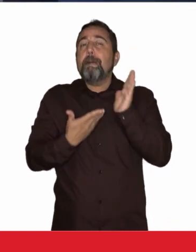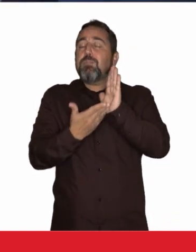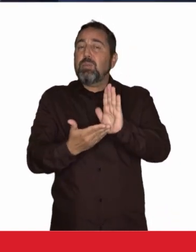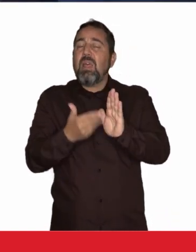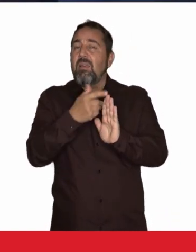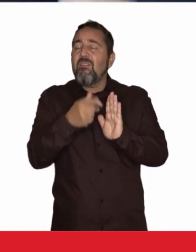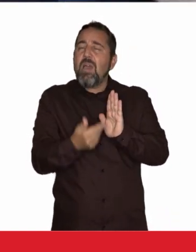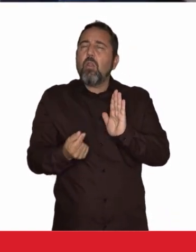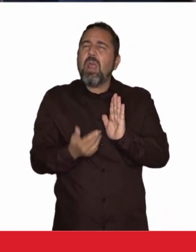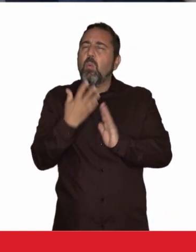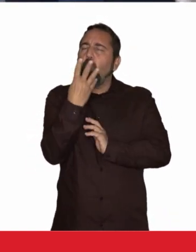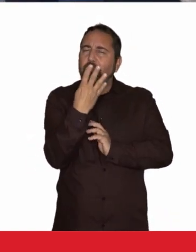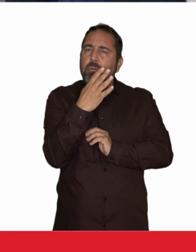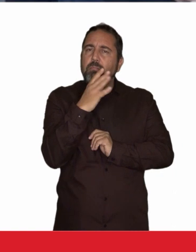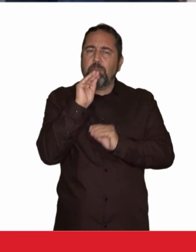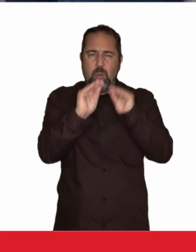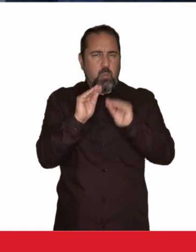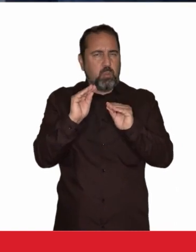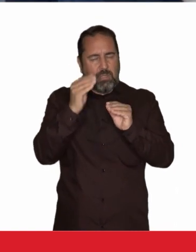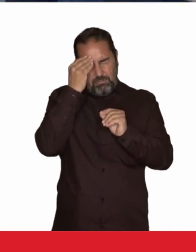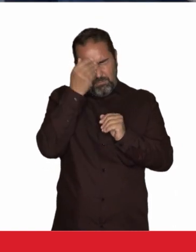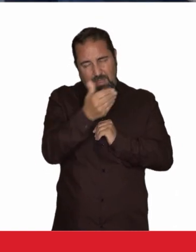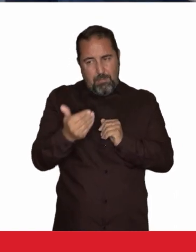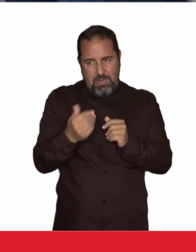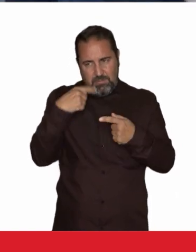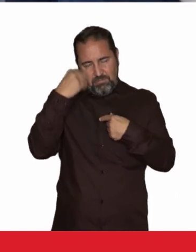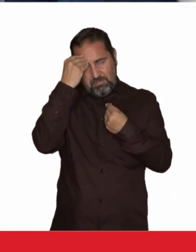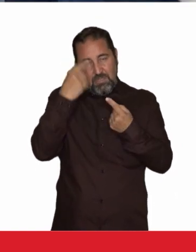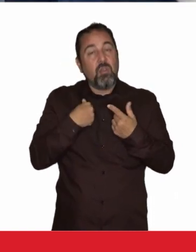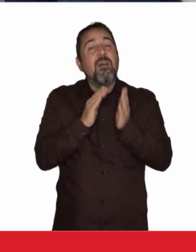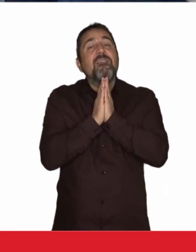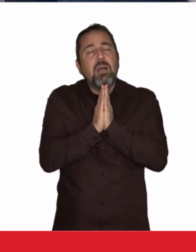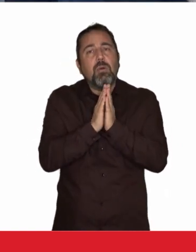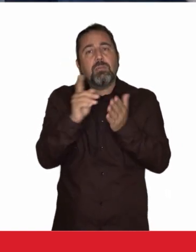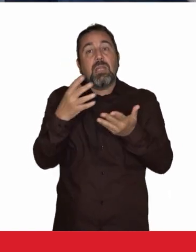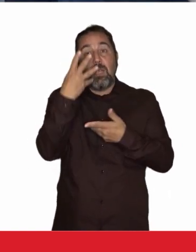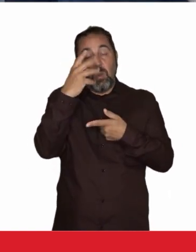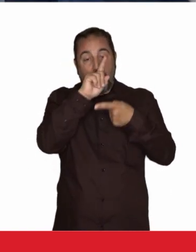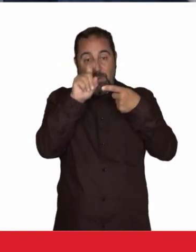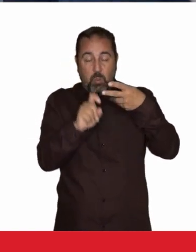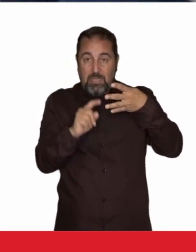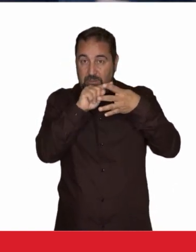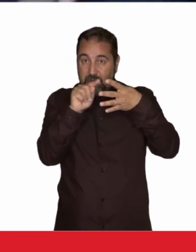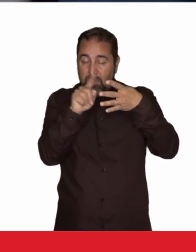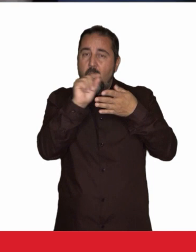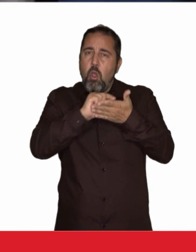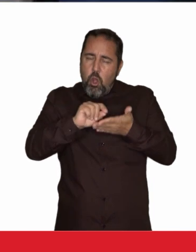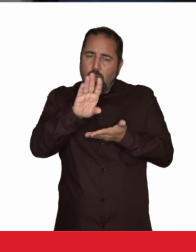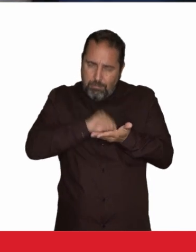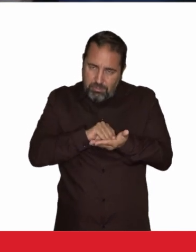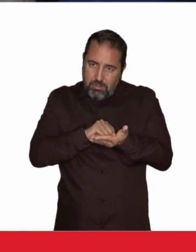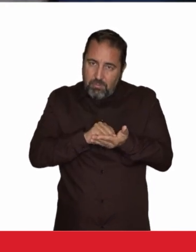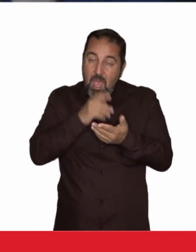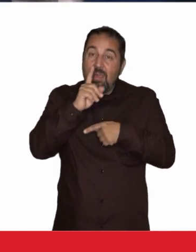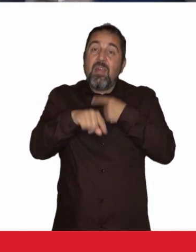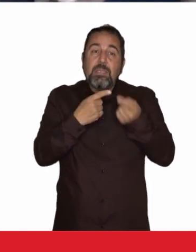sesión. Cuando hacemos la propuesta de valor, hay como cuatro preguntas principales que debéis haceros. Entonces, os pido por